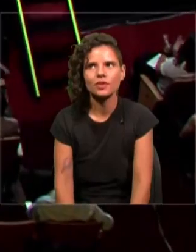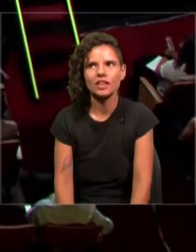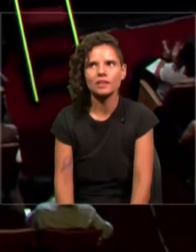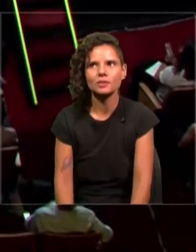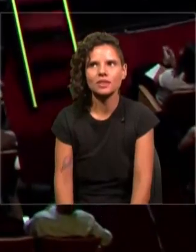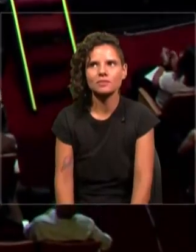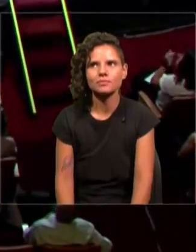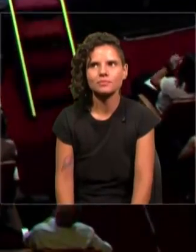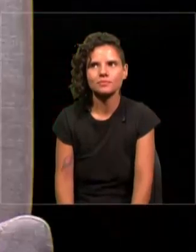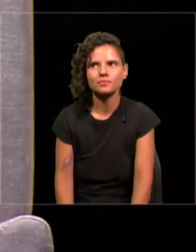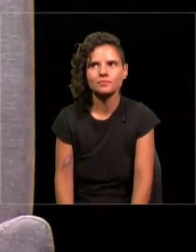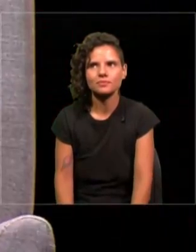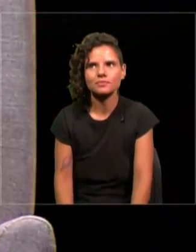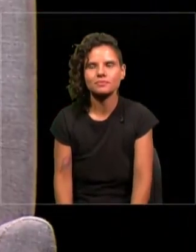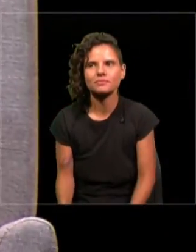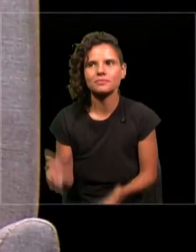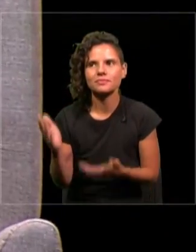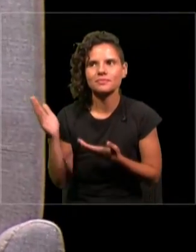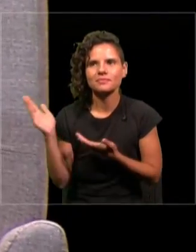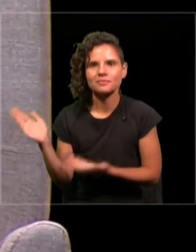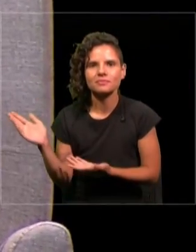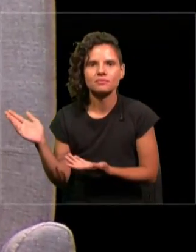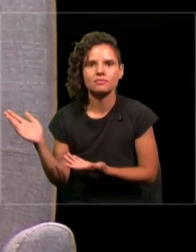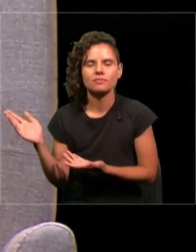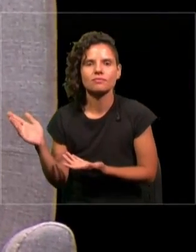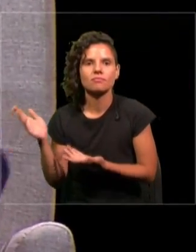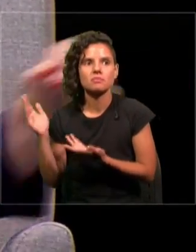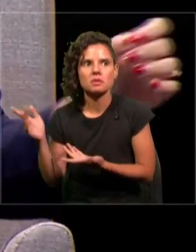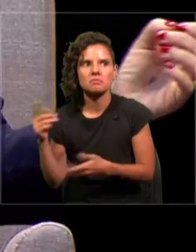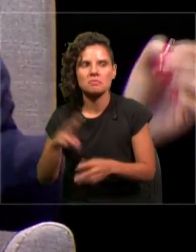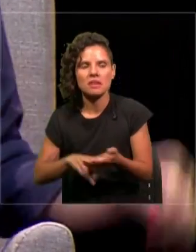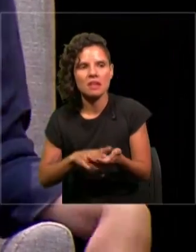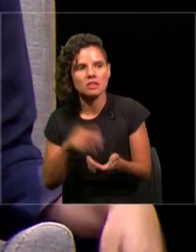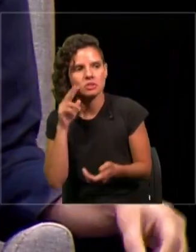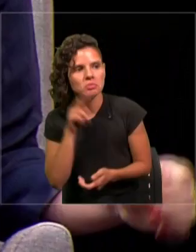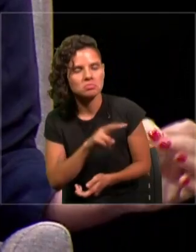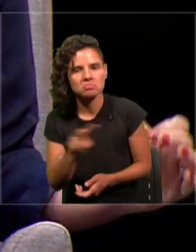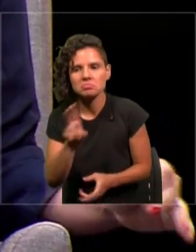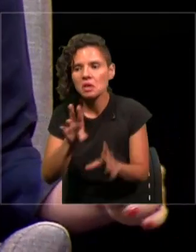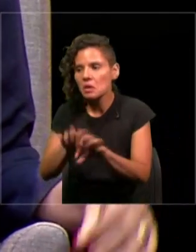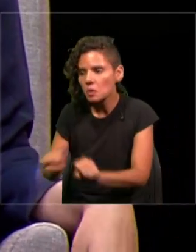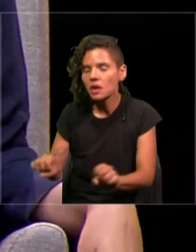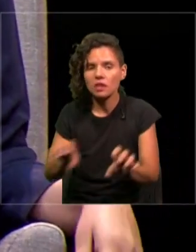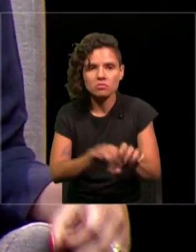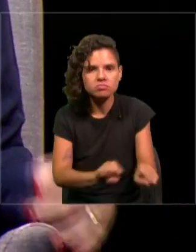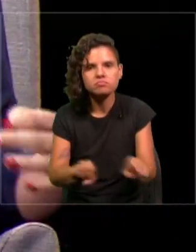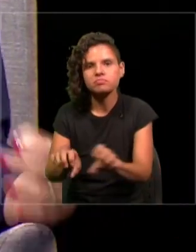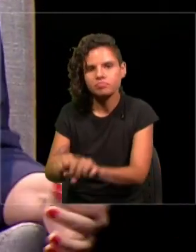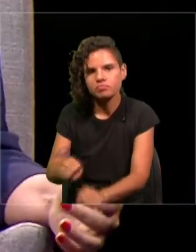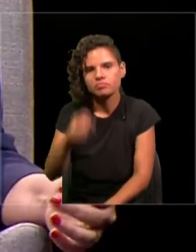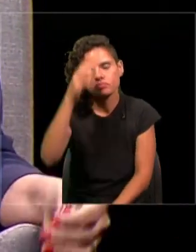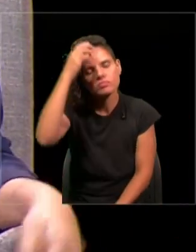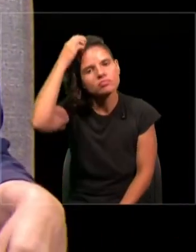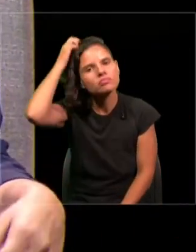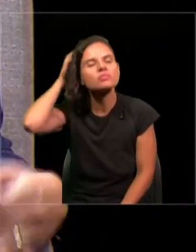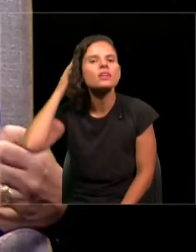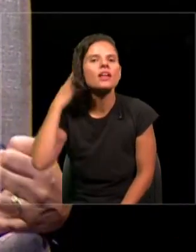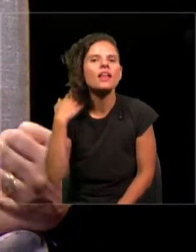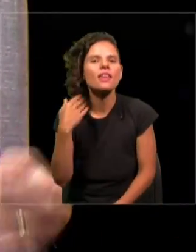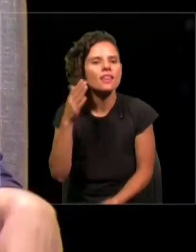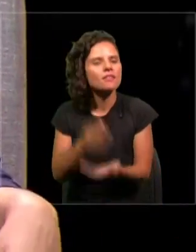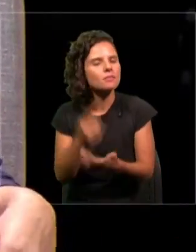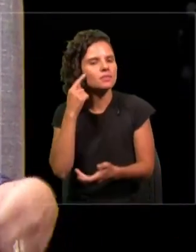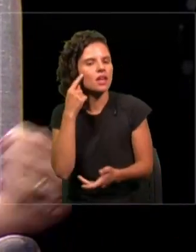Bueno, yo en general concuerdo con mis colegas. Creo que uno tiene que situarse evidentemente cuando habla del conflicto, y uno